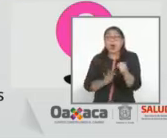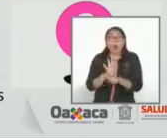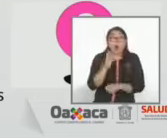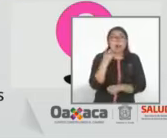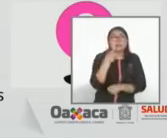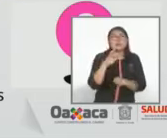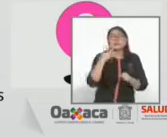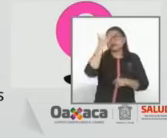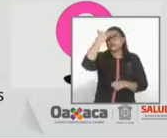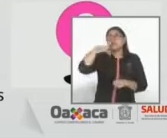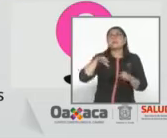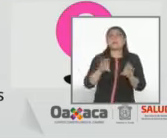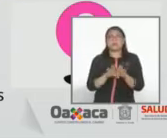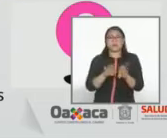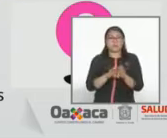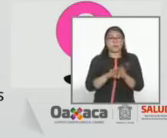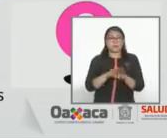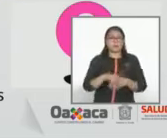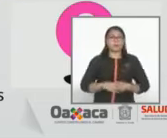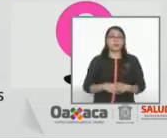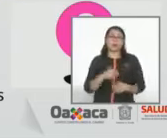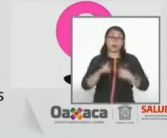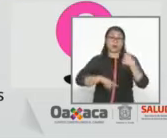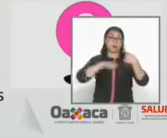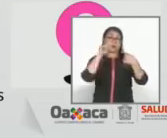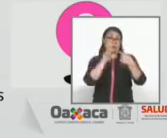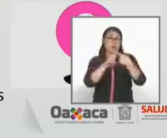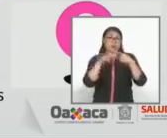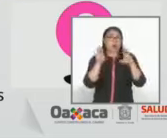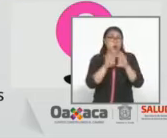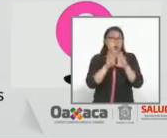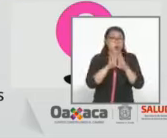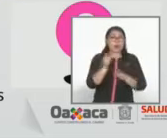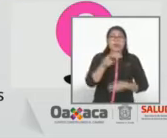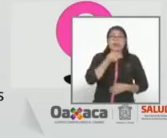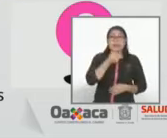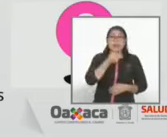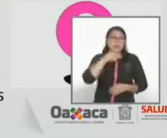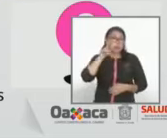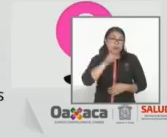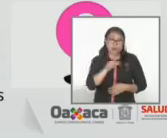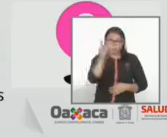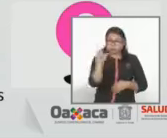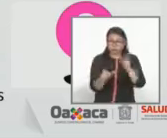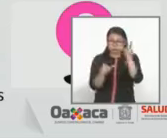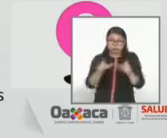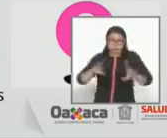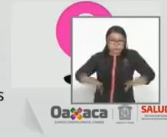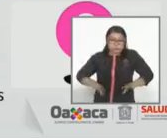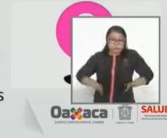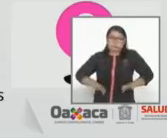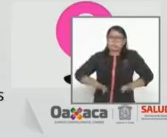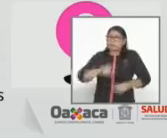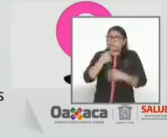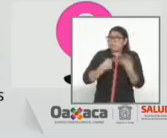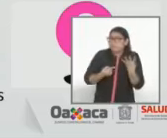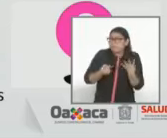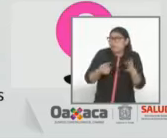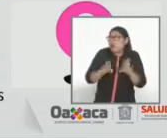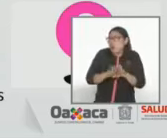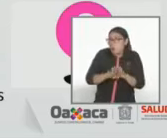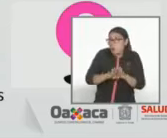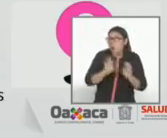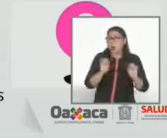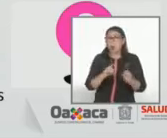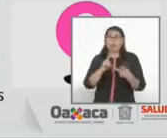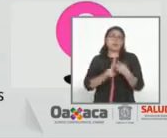plática. Primero, pues podemos ver cambios en la conducta de los pacientes o de los niños. Problemas de aprendizaje. Si